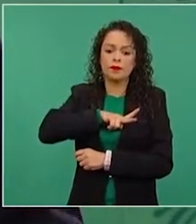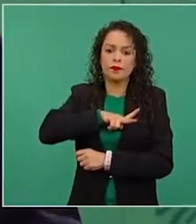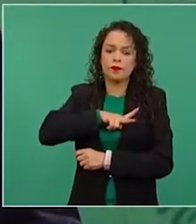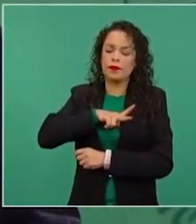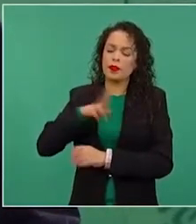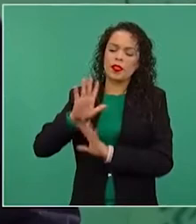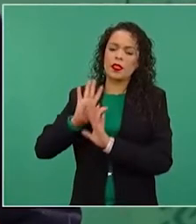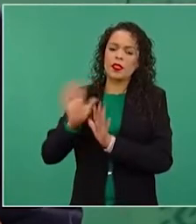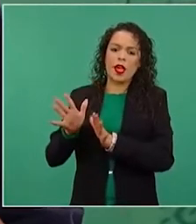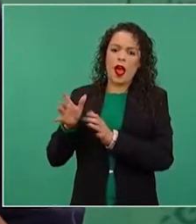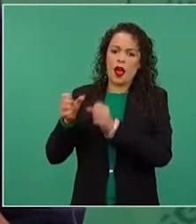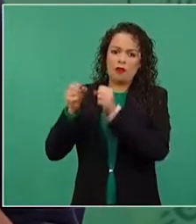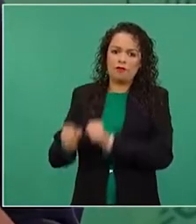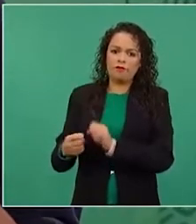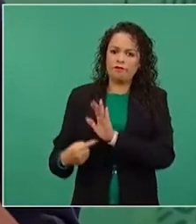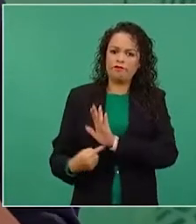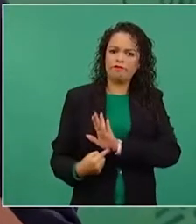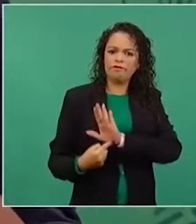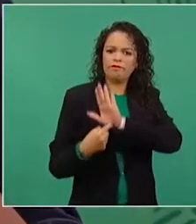demostrado,